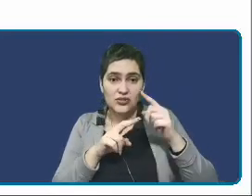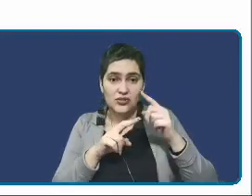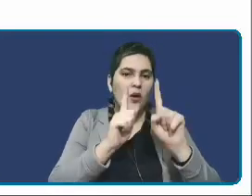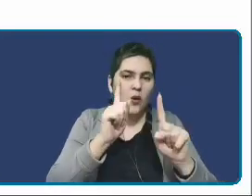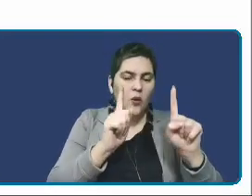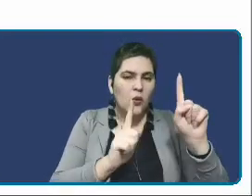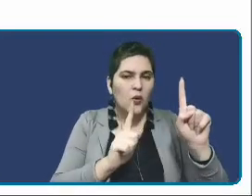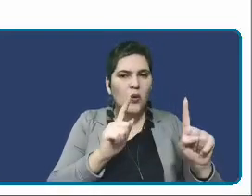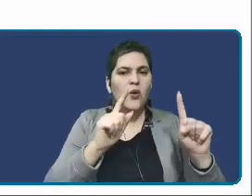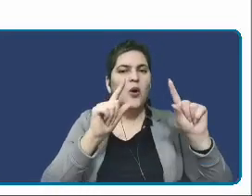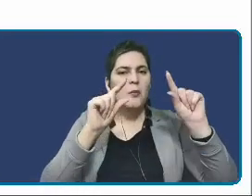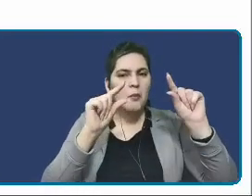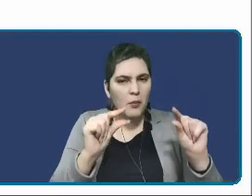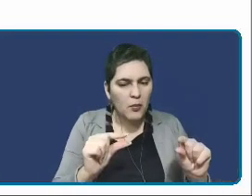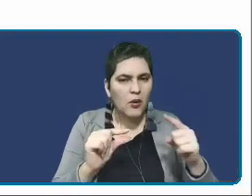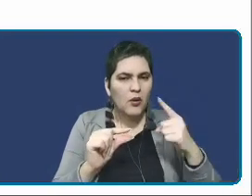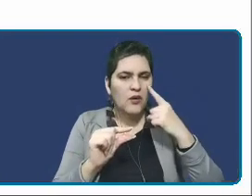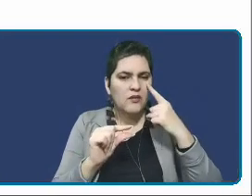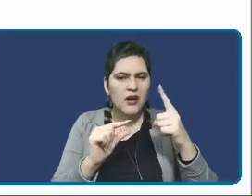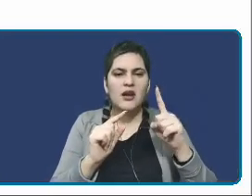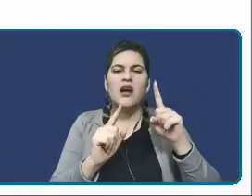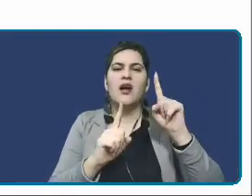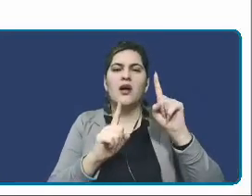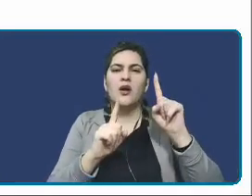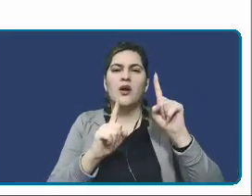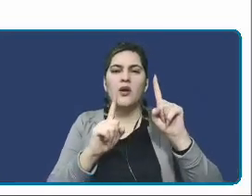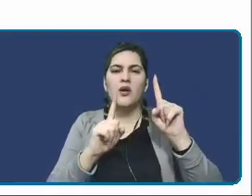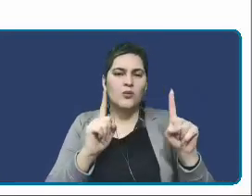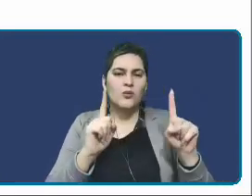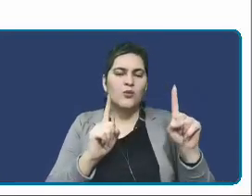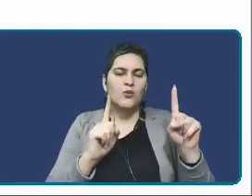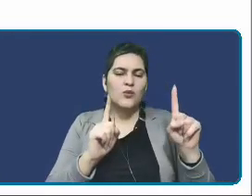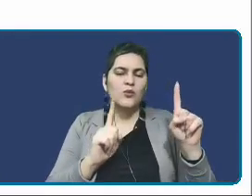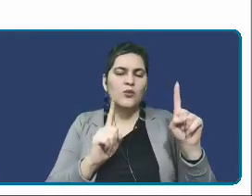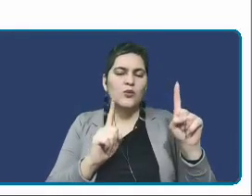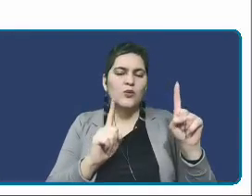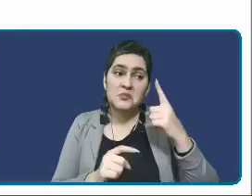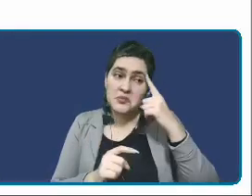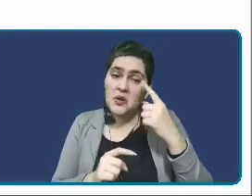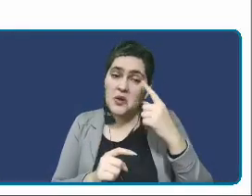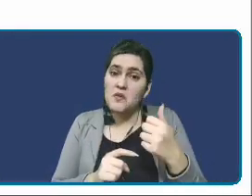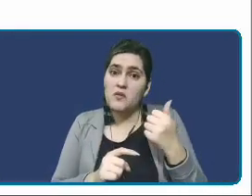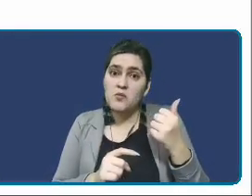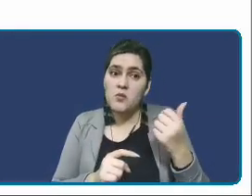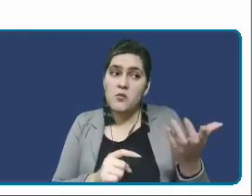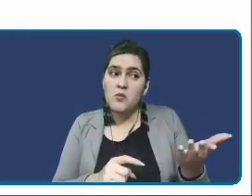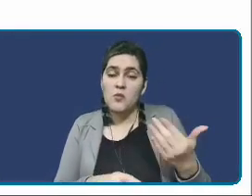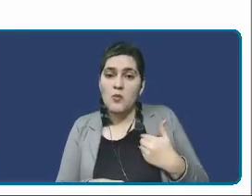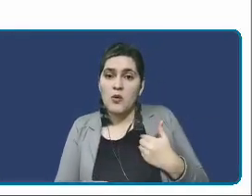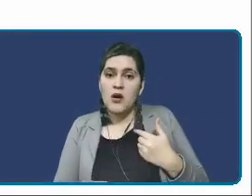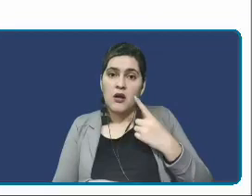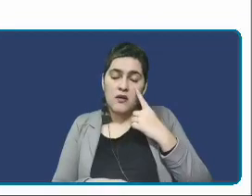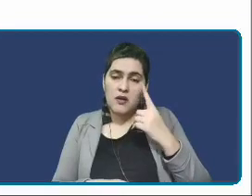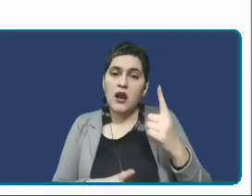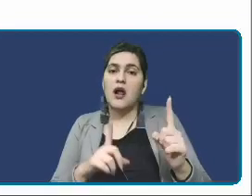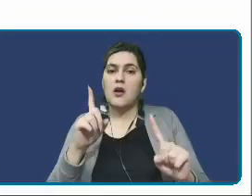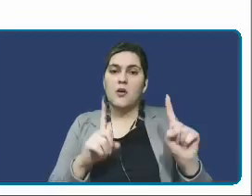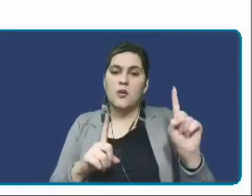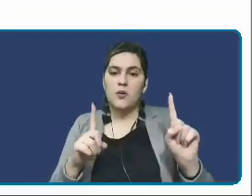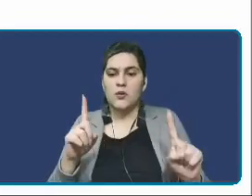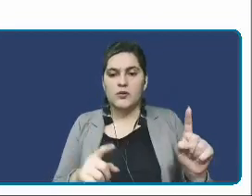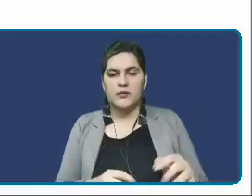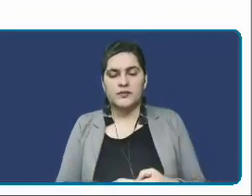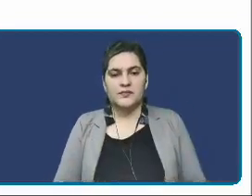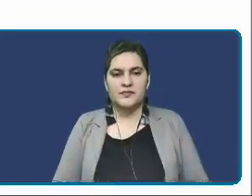y vamos a hablar de cuáles son los que no me provocan beneficios, ¿ya? Entonces, me había adelantado. ¿Por